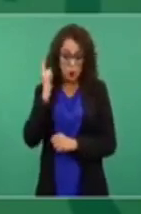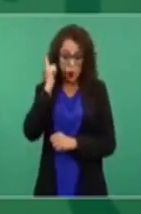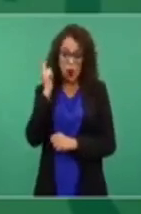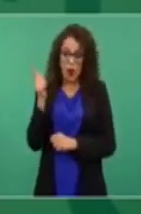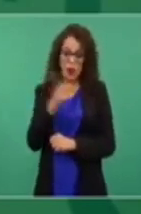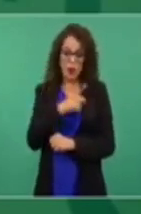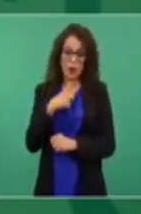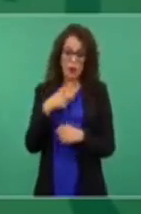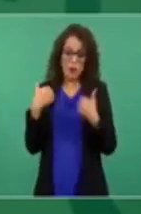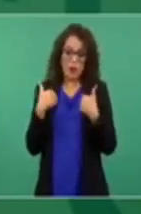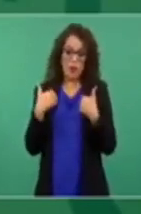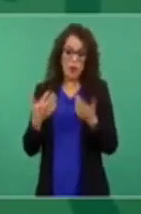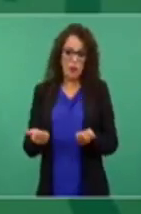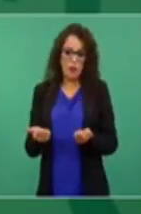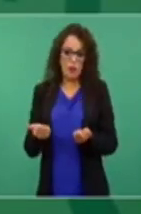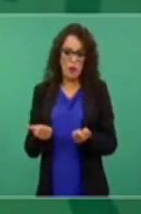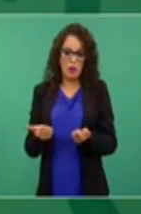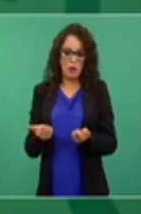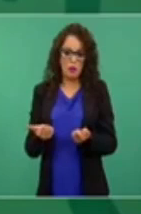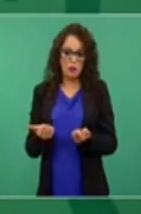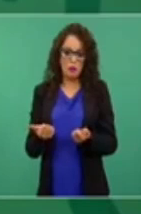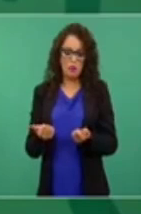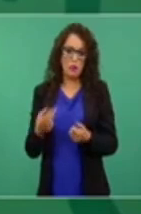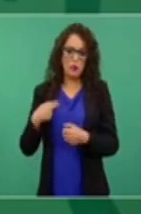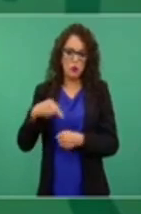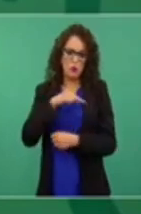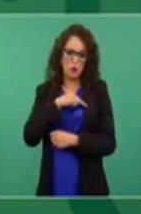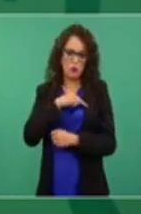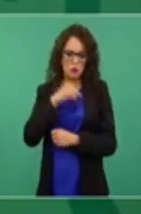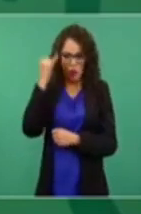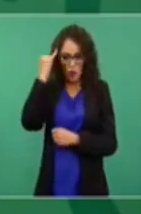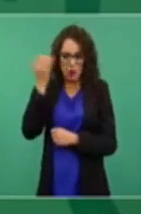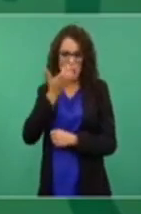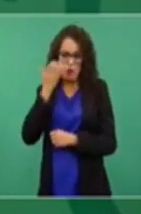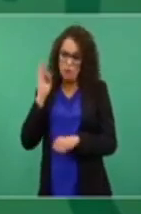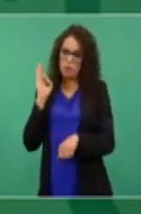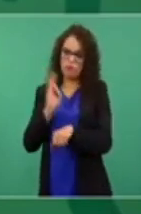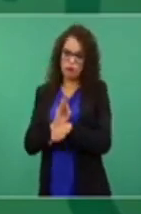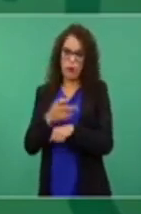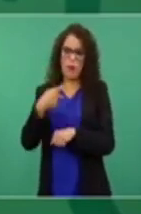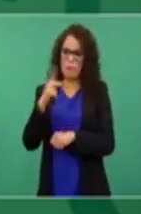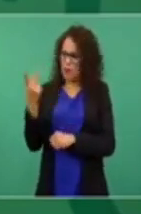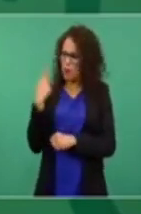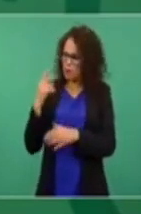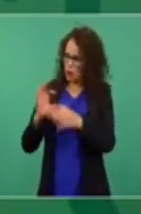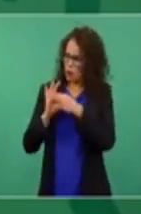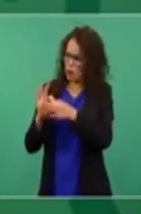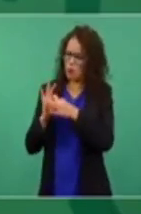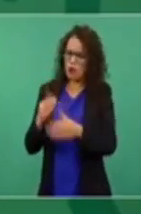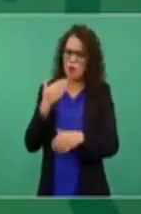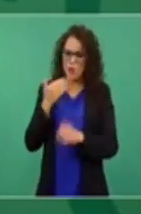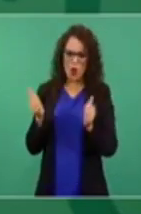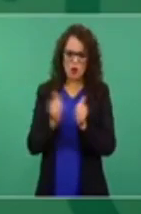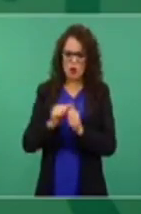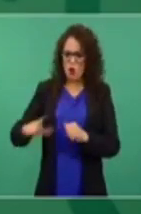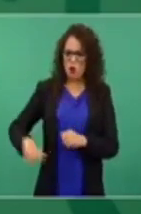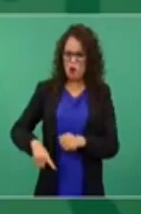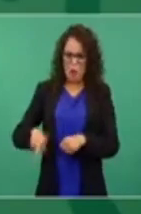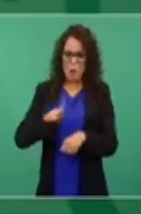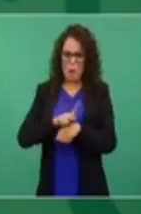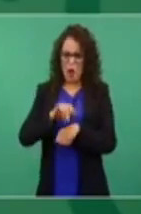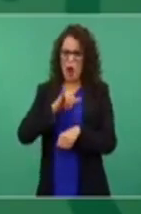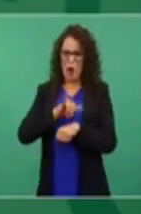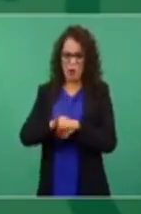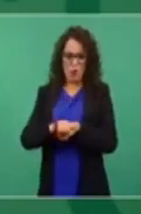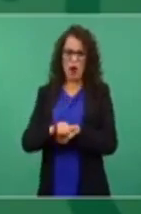entiendan nuestra situación. Pero llevamos muy buena relación con el gobierno de Paraguay, muy buena relación, con